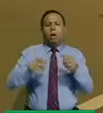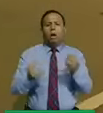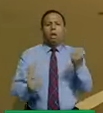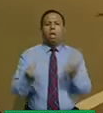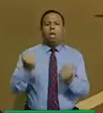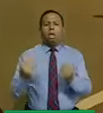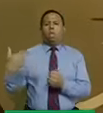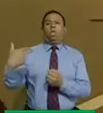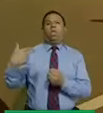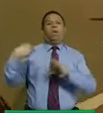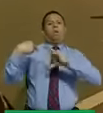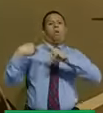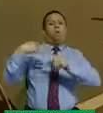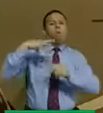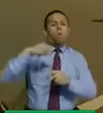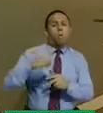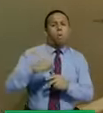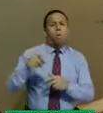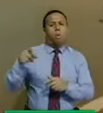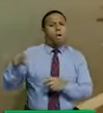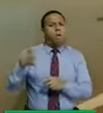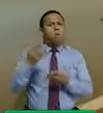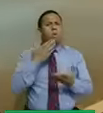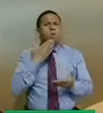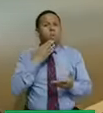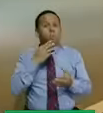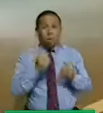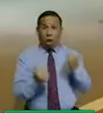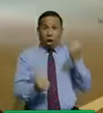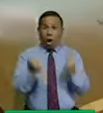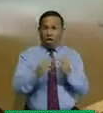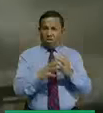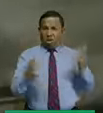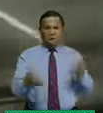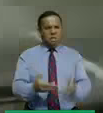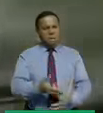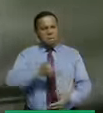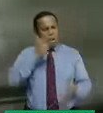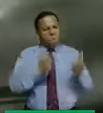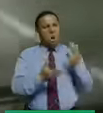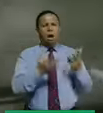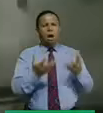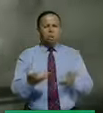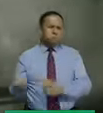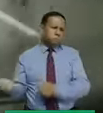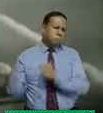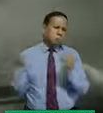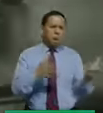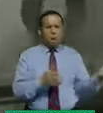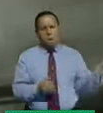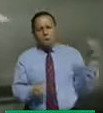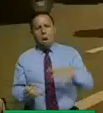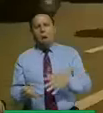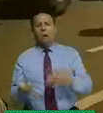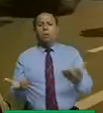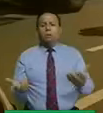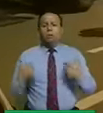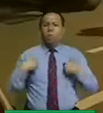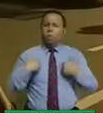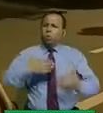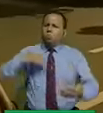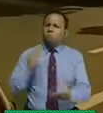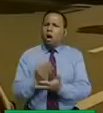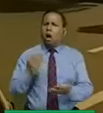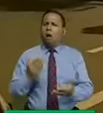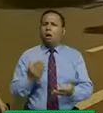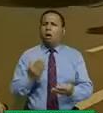Estas personas disparan a los camiones, lanzan palos, lanzan llantas. Nosotros vamos a actuar aquí con mano dura. Yo sé